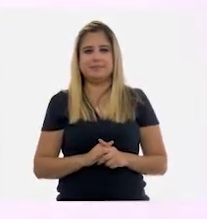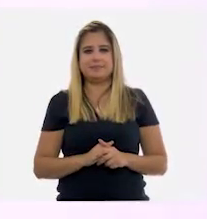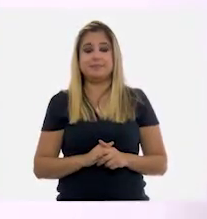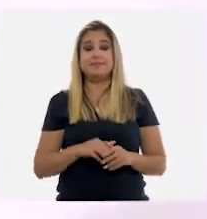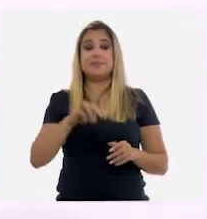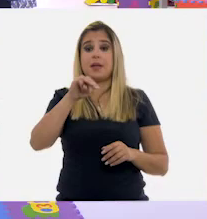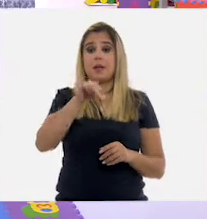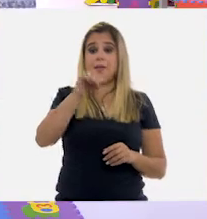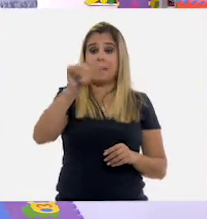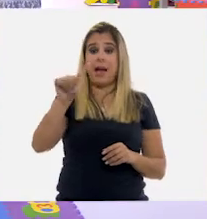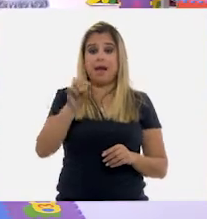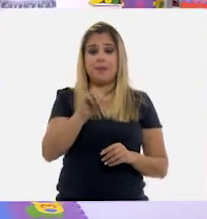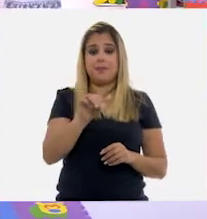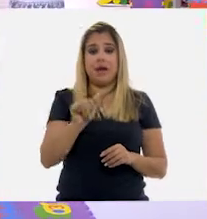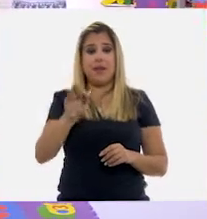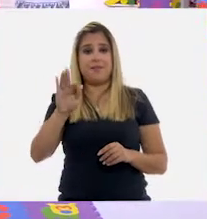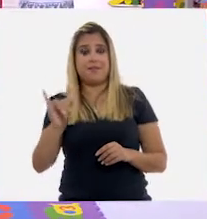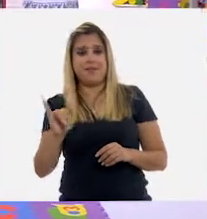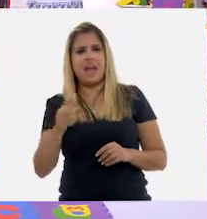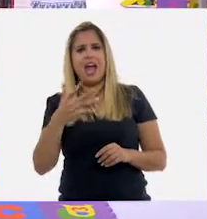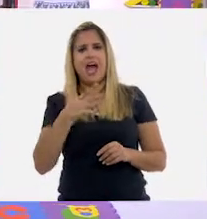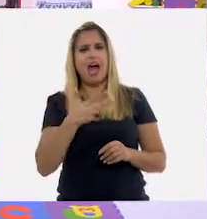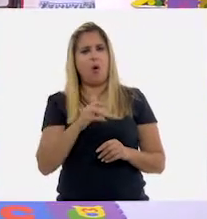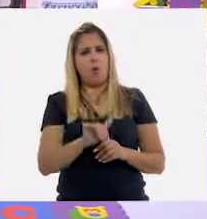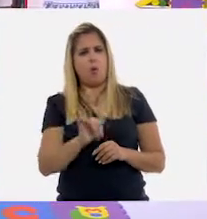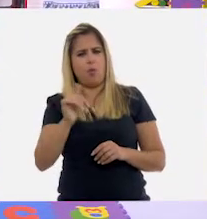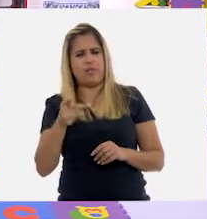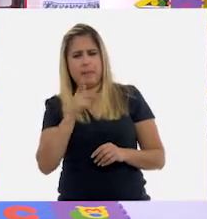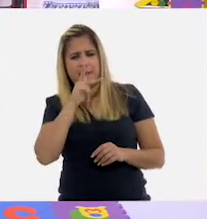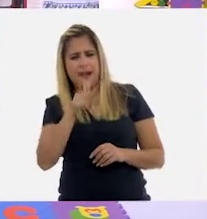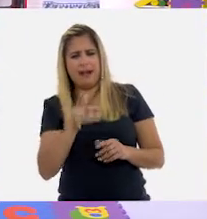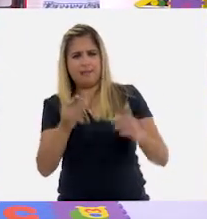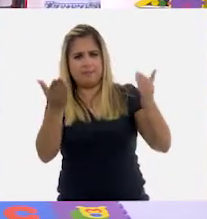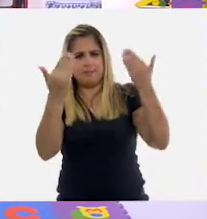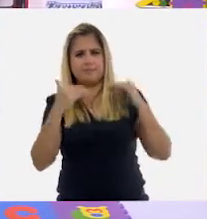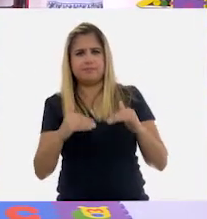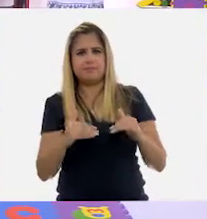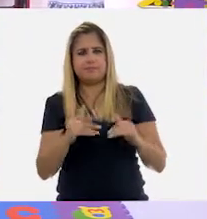Ma y mafi. Aquí tengo otra palabra.